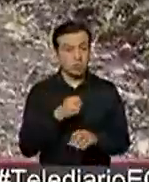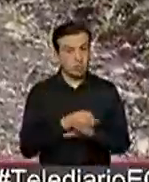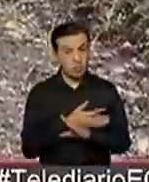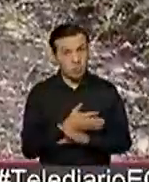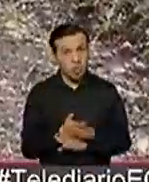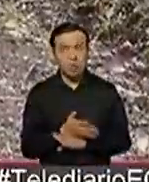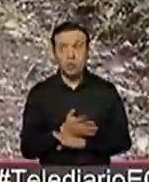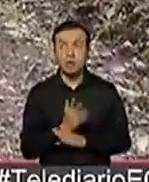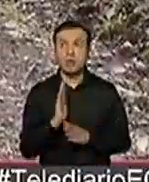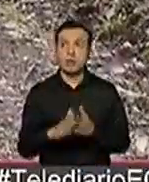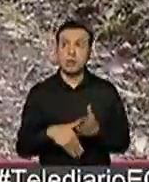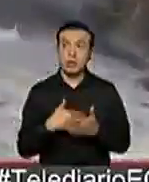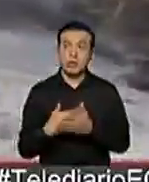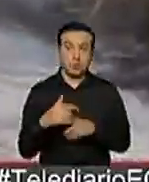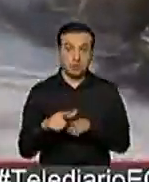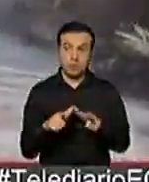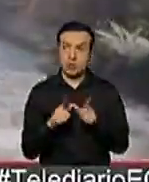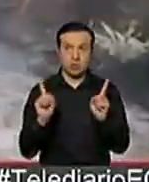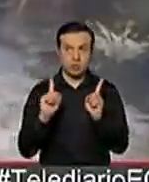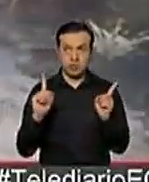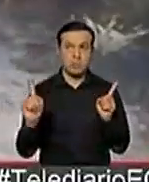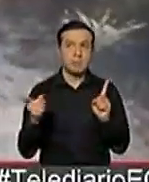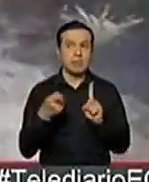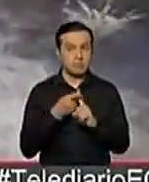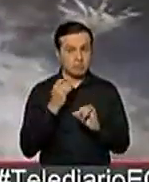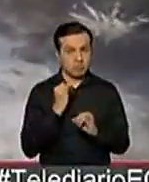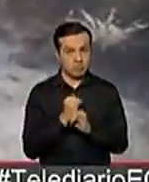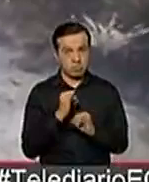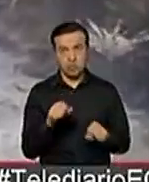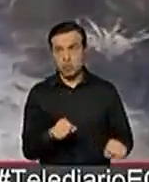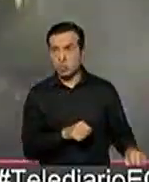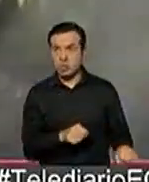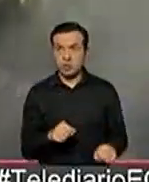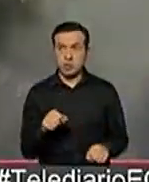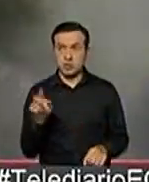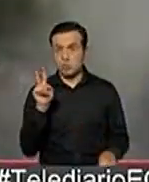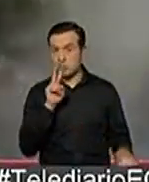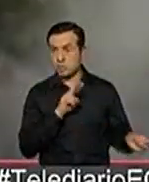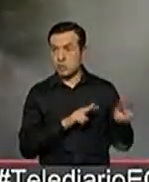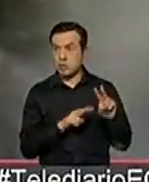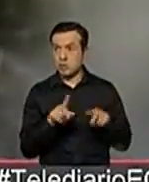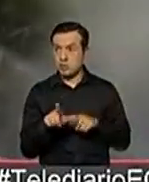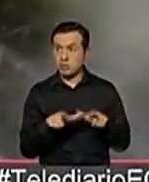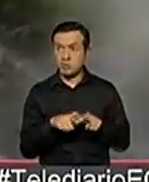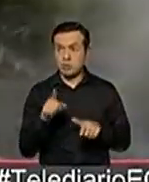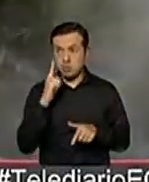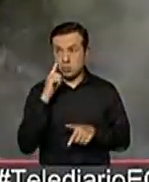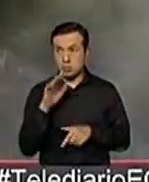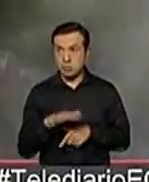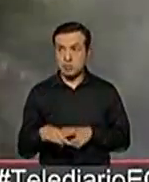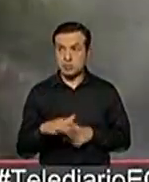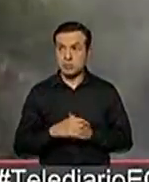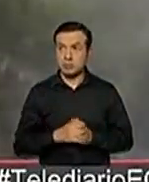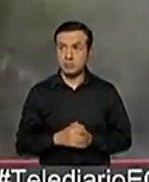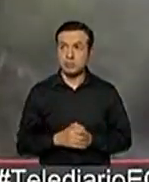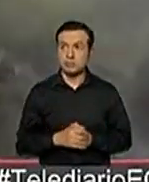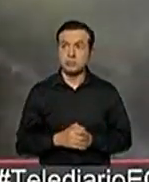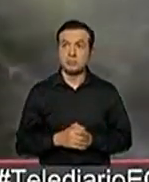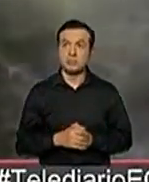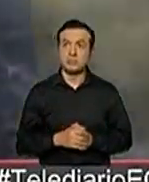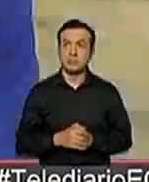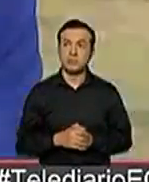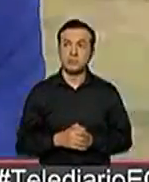recomiendan no acudir al lugar hasta que la entidad de sismología determine qué sucede en el sitio. Lucy Jiménez, Medios